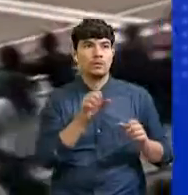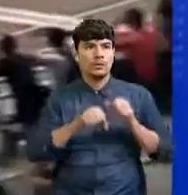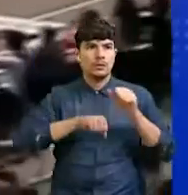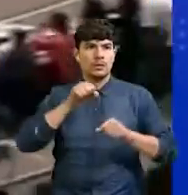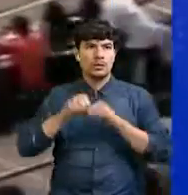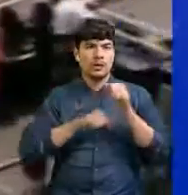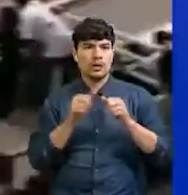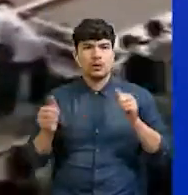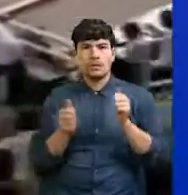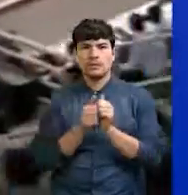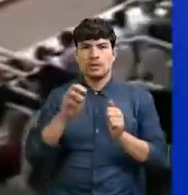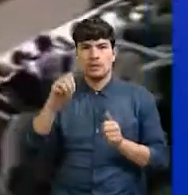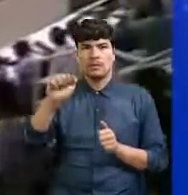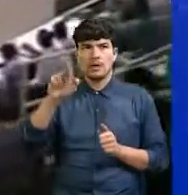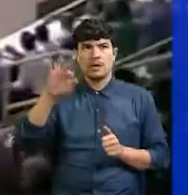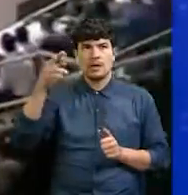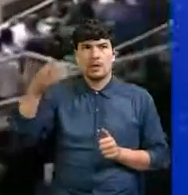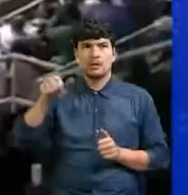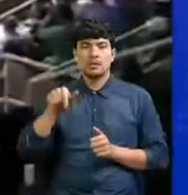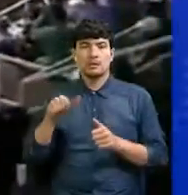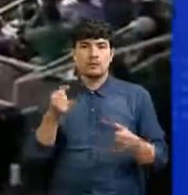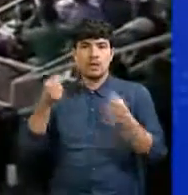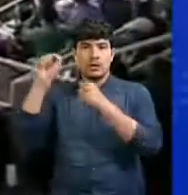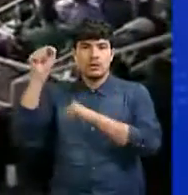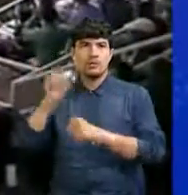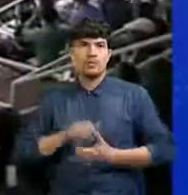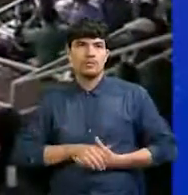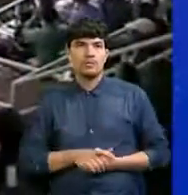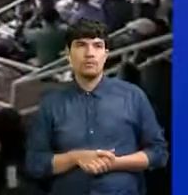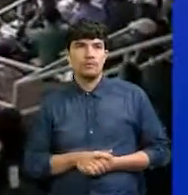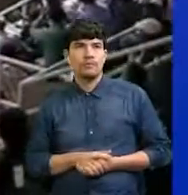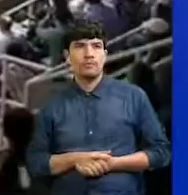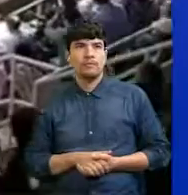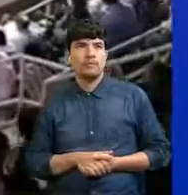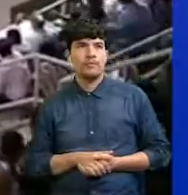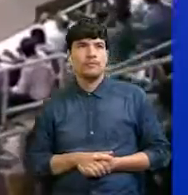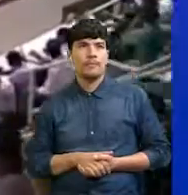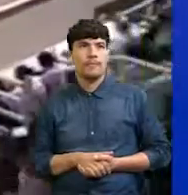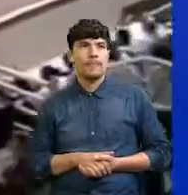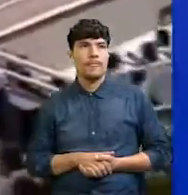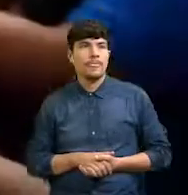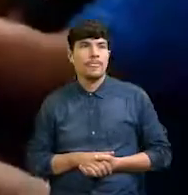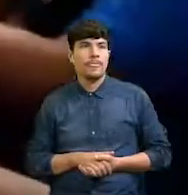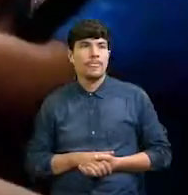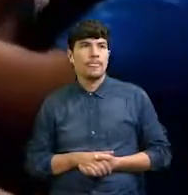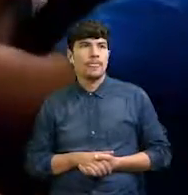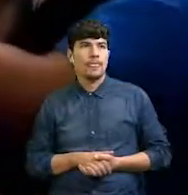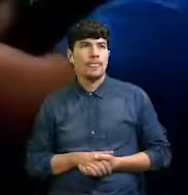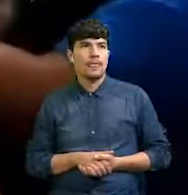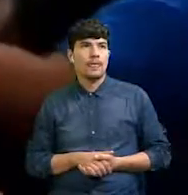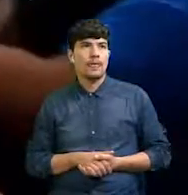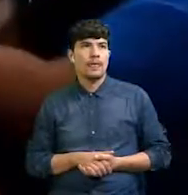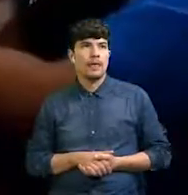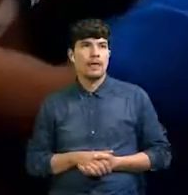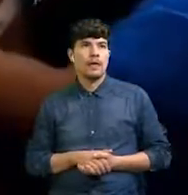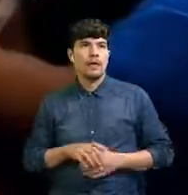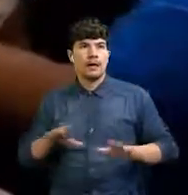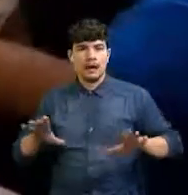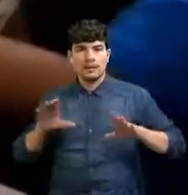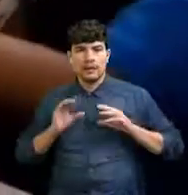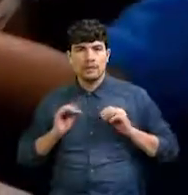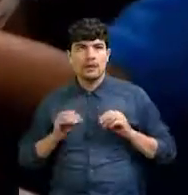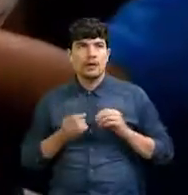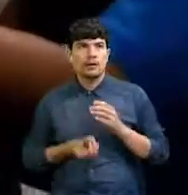lado de la santandereana Marta Bayona y al final se bañaron con oro. Pues yo creo que es adaptarse a otra disciplina, adaptarse a